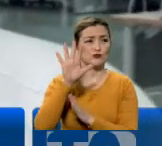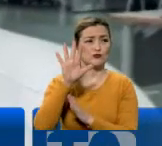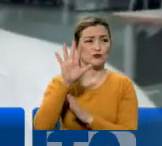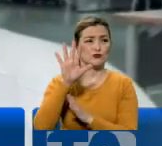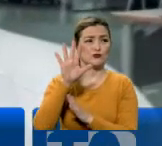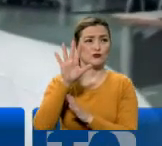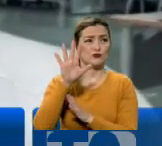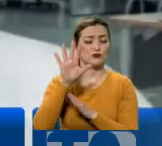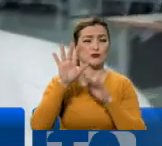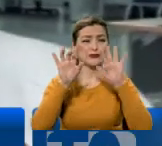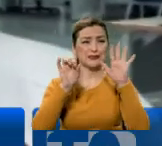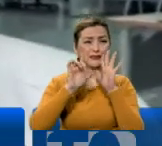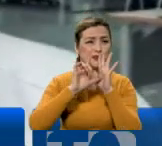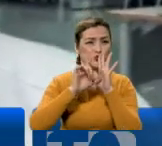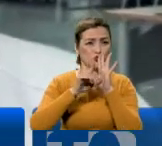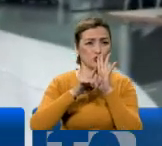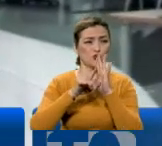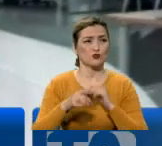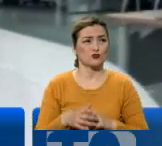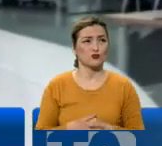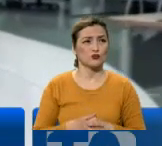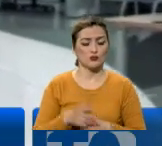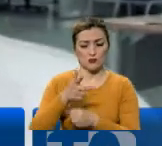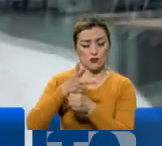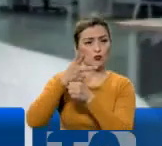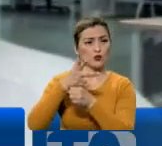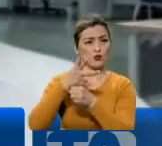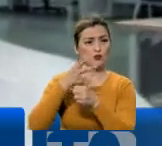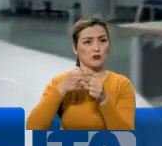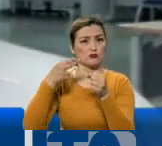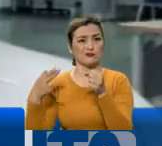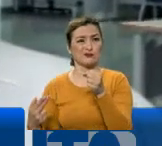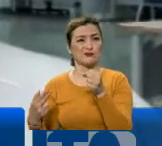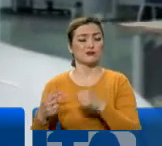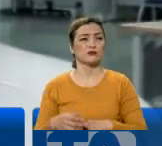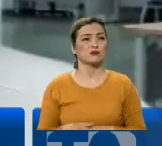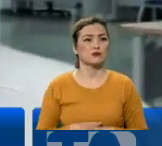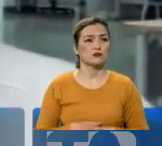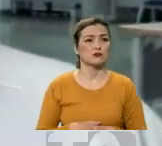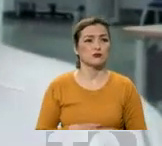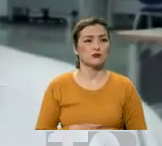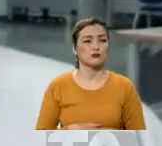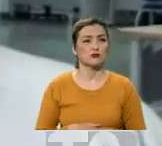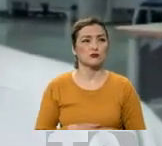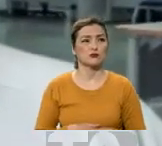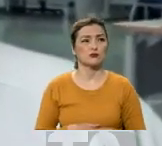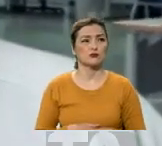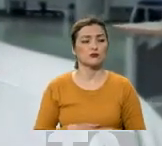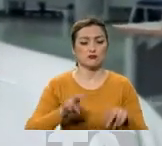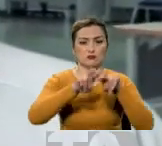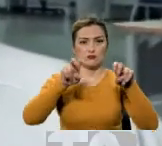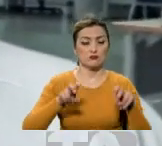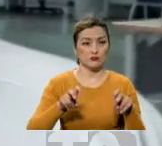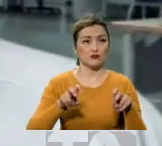6 segundos más o menos, ponían videos y salían. Trataban de sacar de la sala de